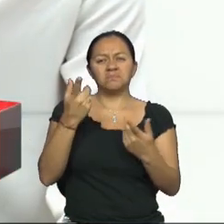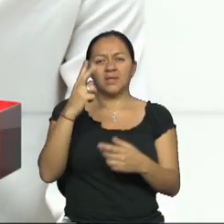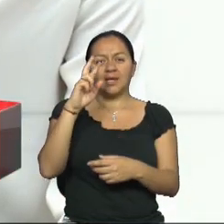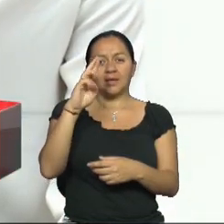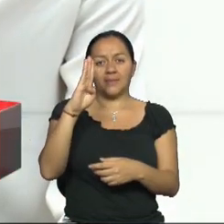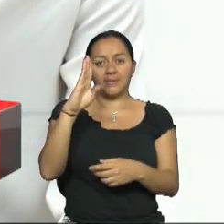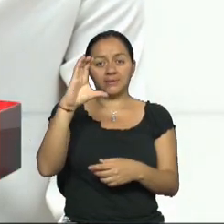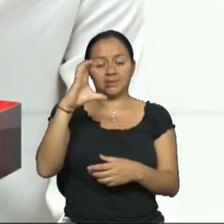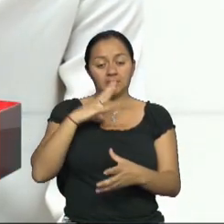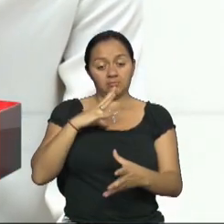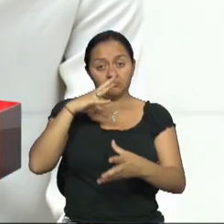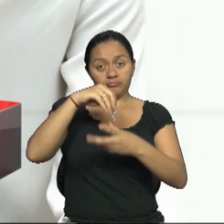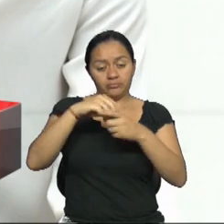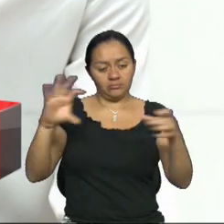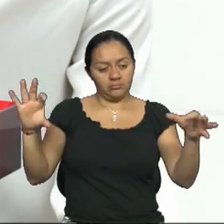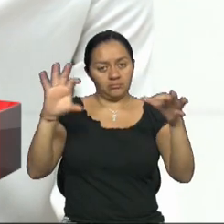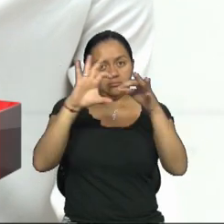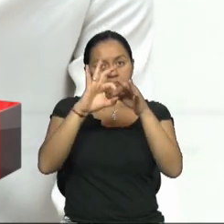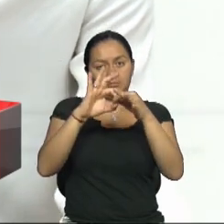la Organización Mundial de la Salud.